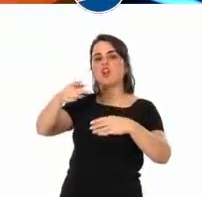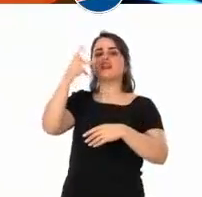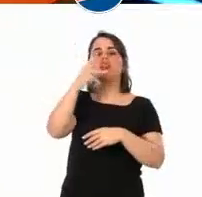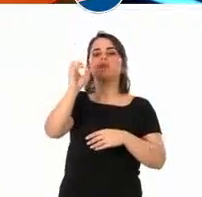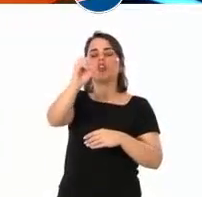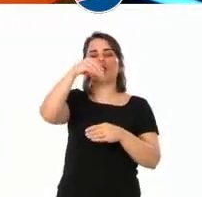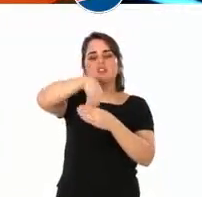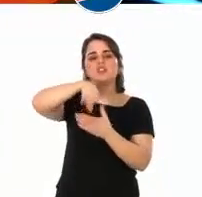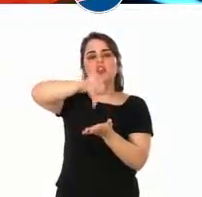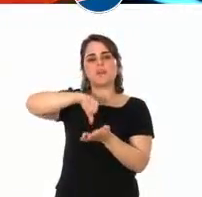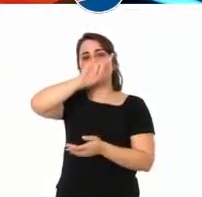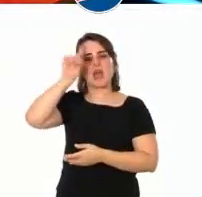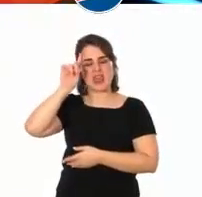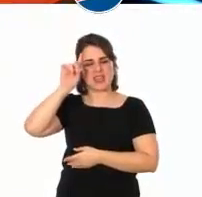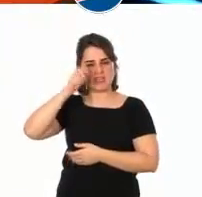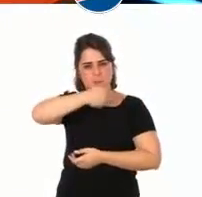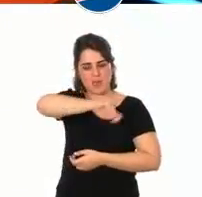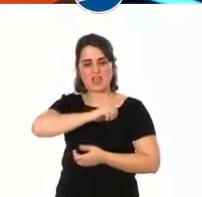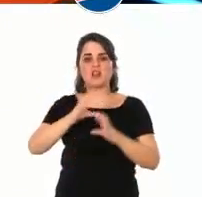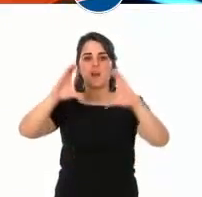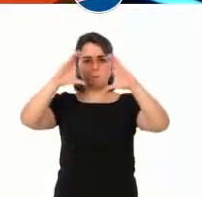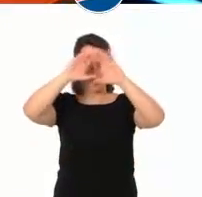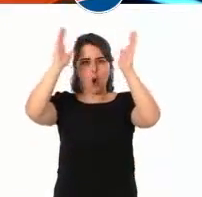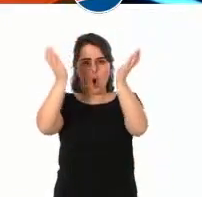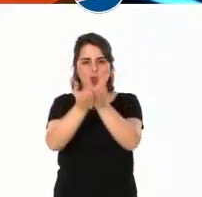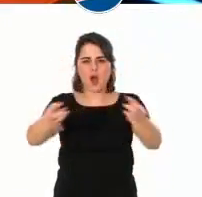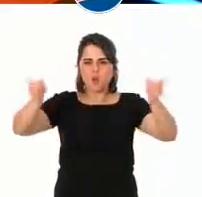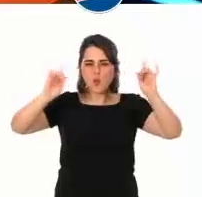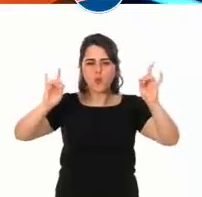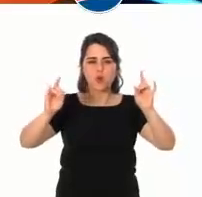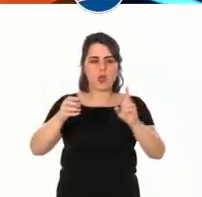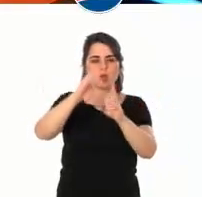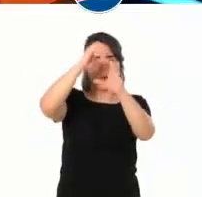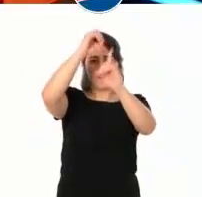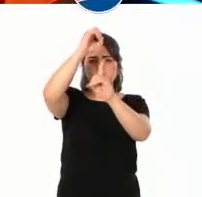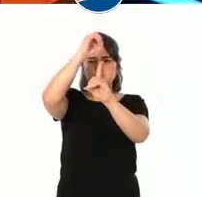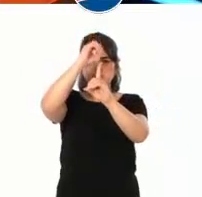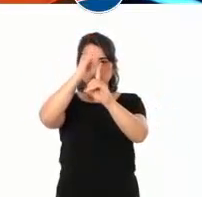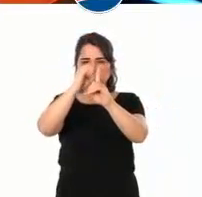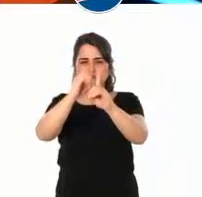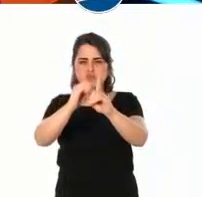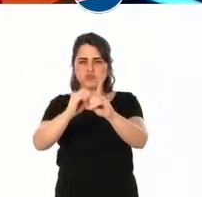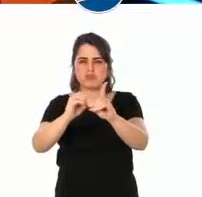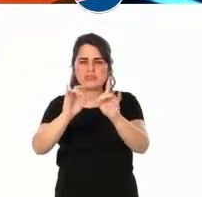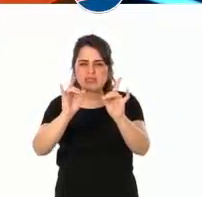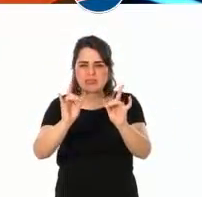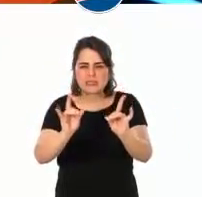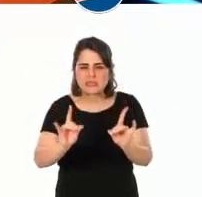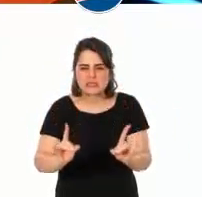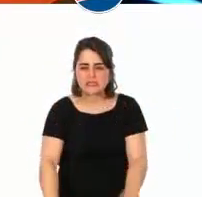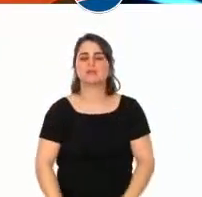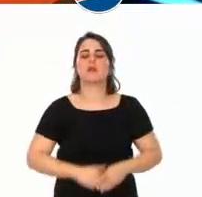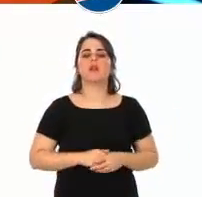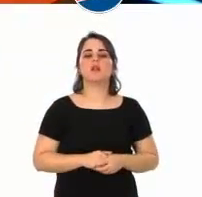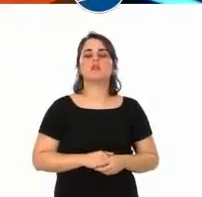de España, Madrid. Baja una bola que hace un ruido parecido a este. Crin, crin, crin, crin, crin, crin, crin, crin, crin, crin, crin, crin, crin, crin, crin, crin, crin.